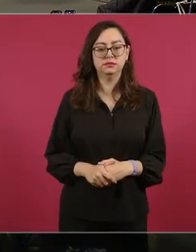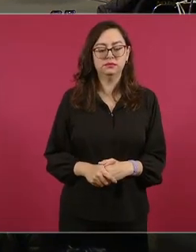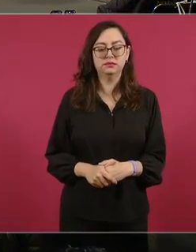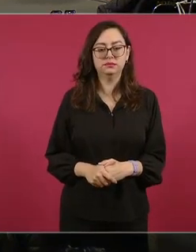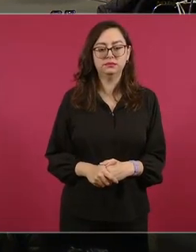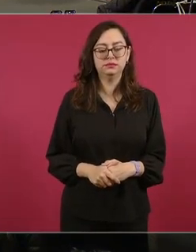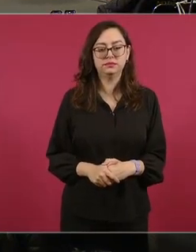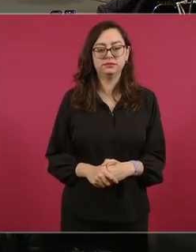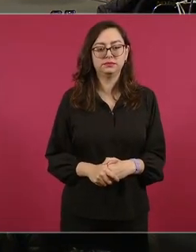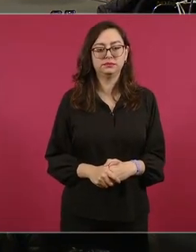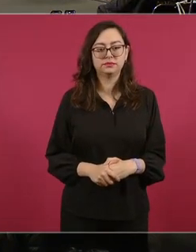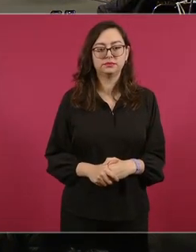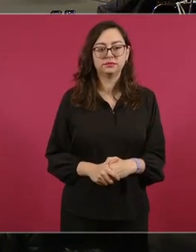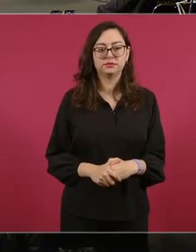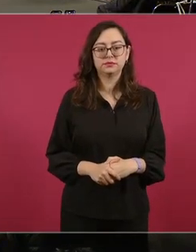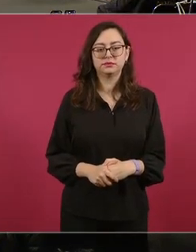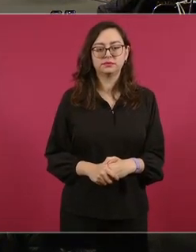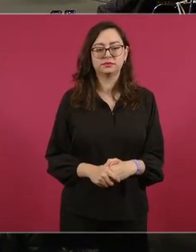otra,